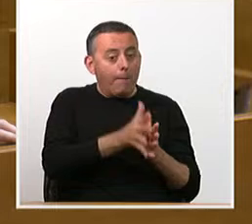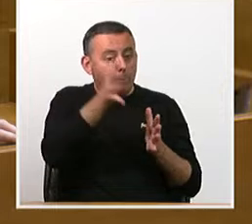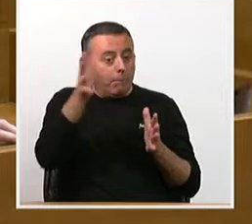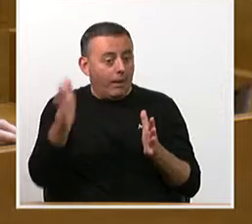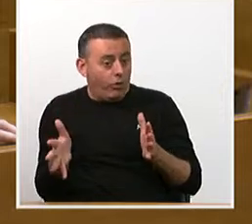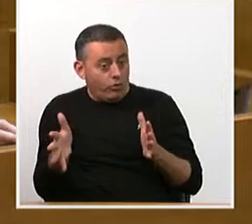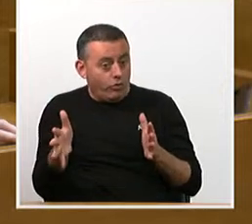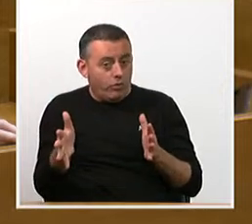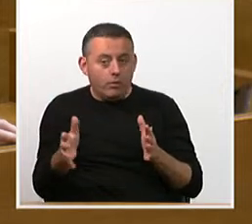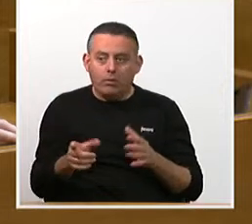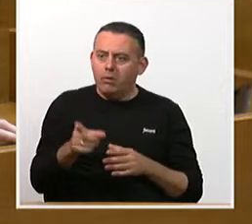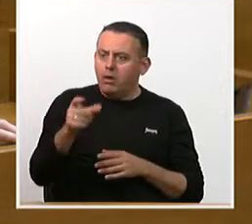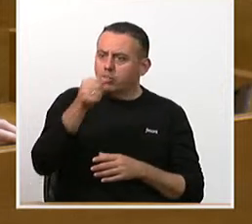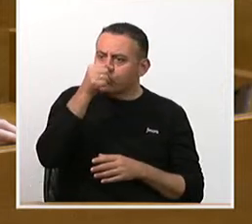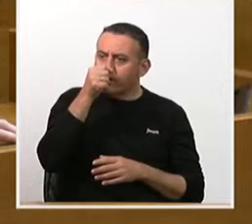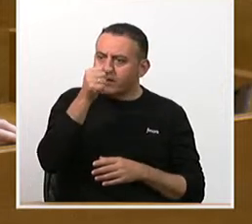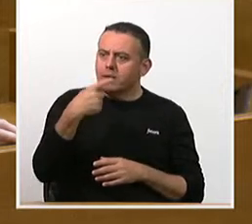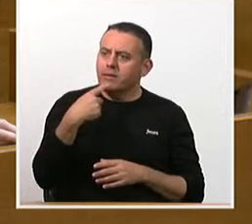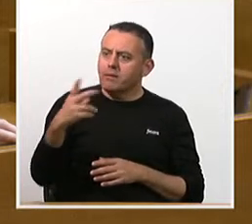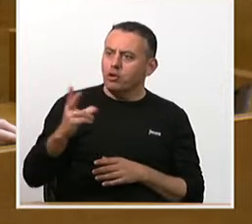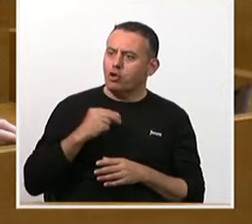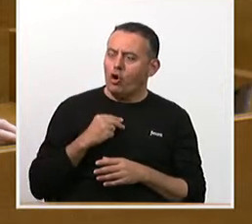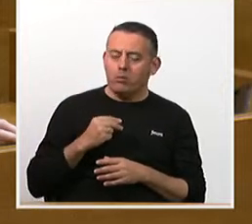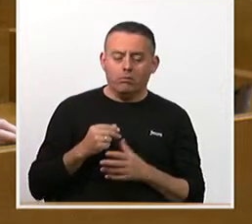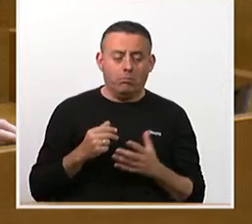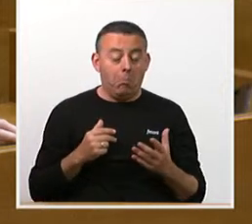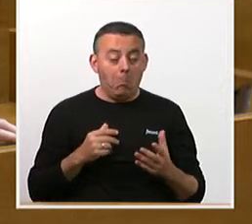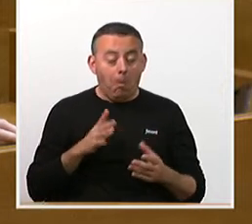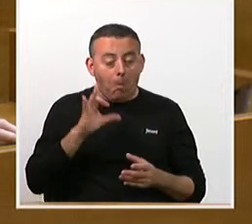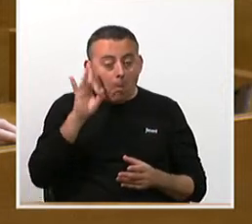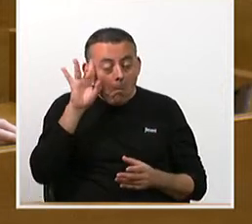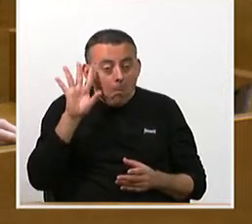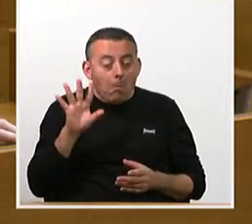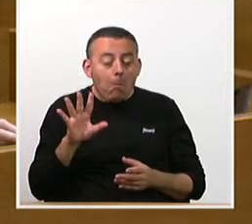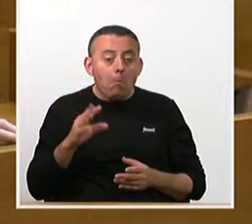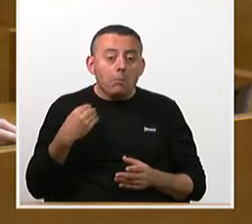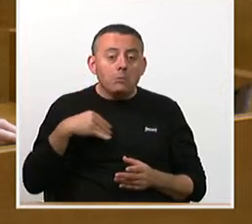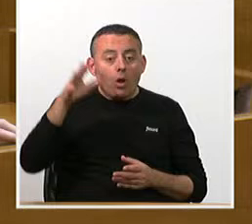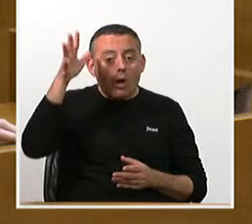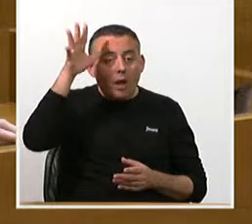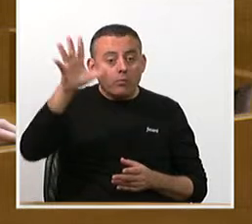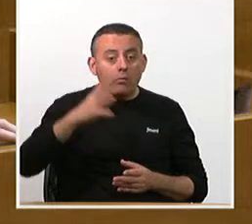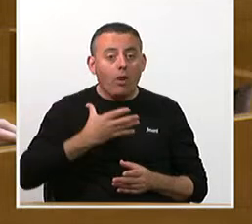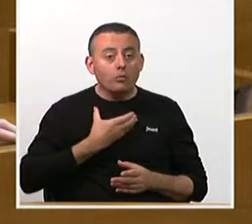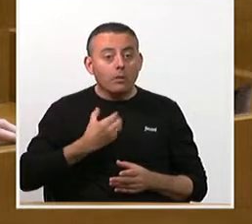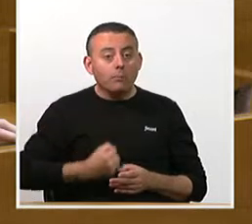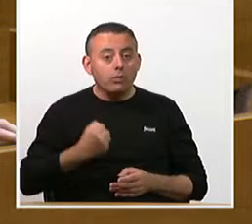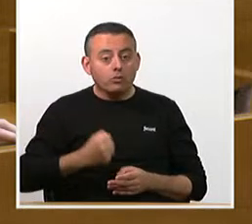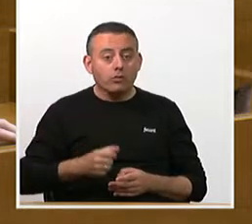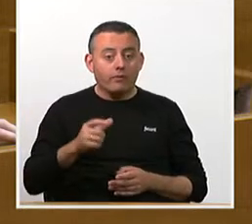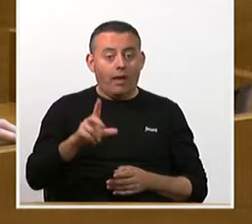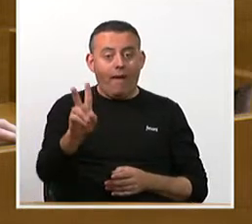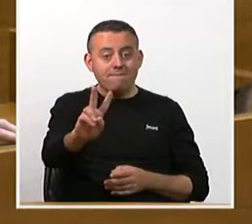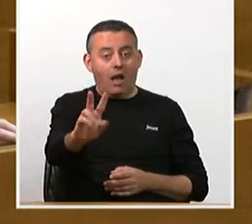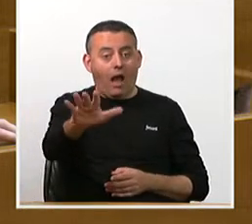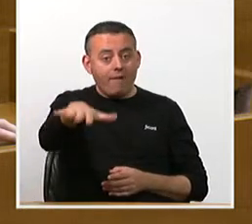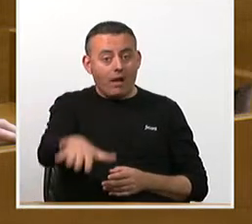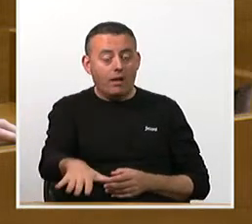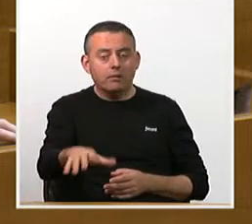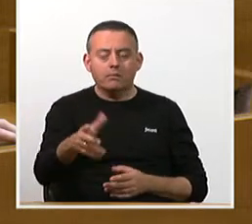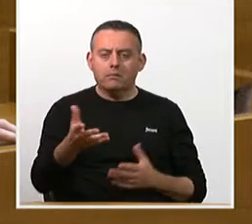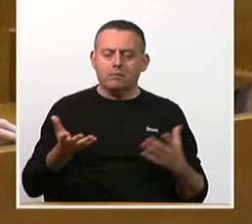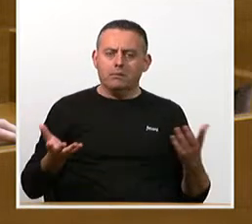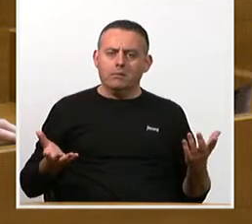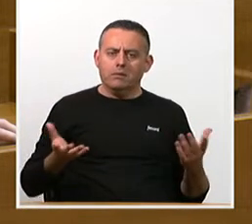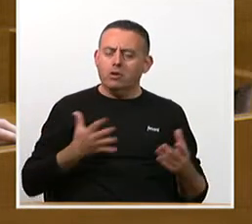las obras necesarias por parte de nuestros ayuntamientos de la Vega Baja para mejorar en infraestructuras hídricas y para mejorar